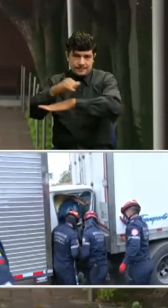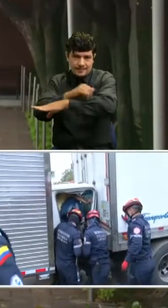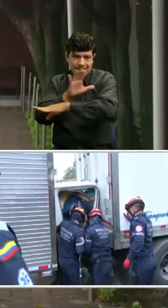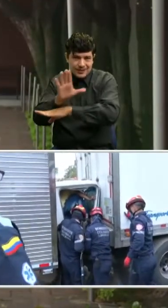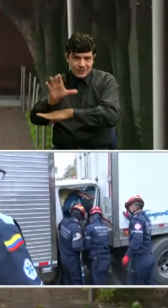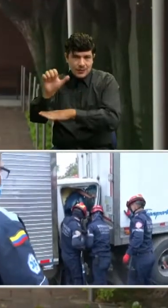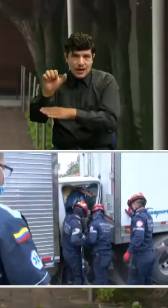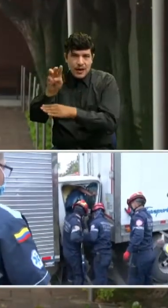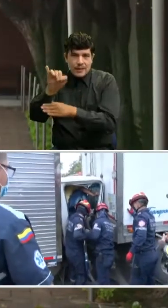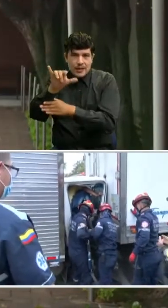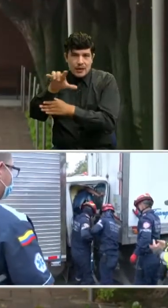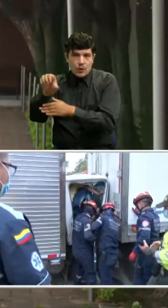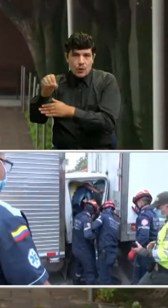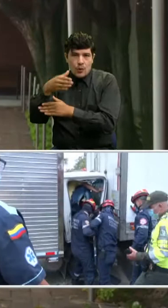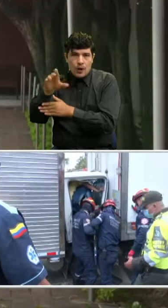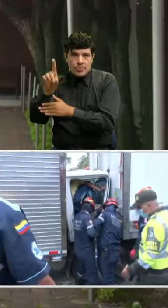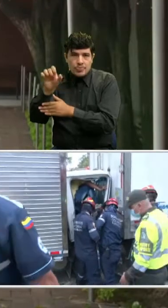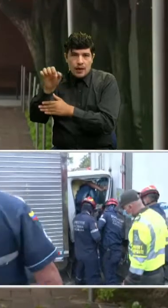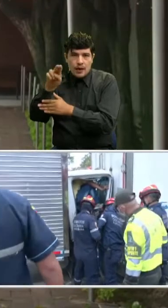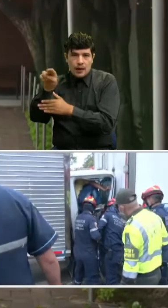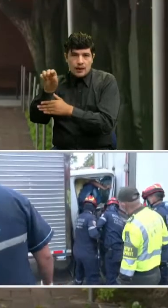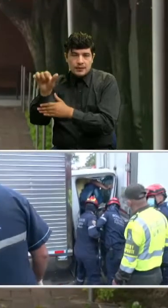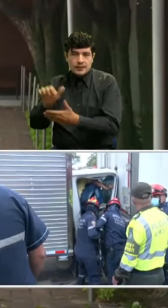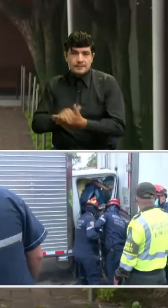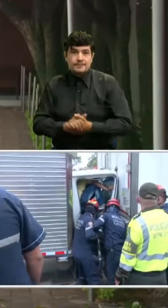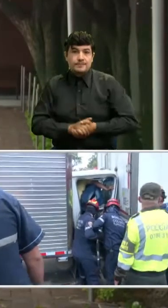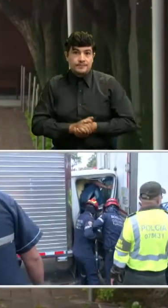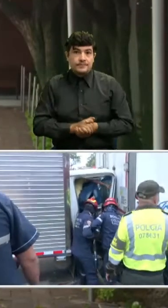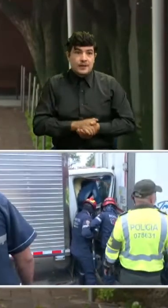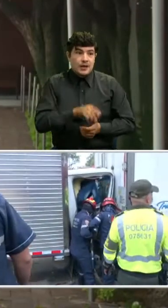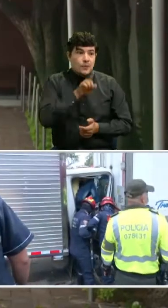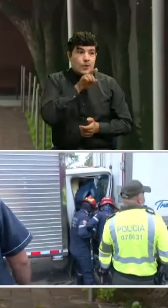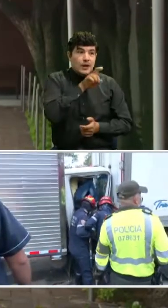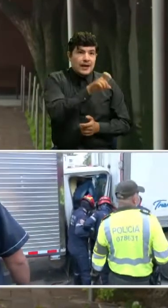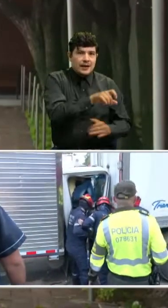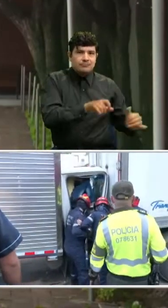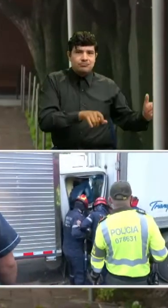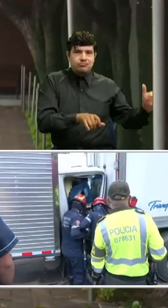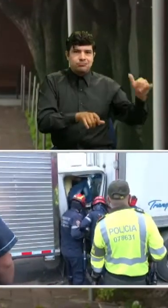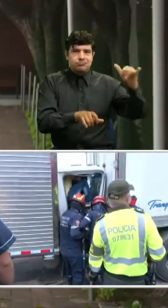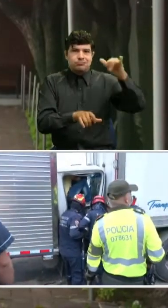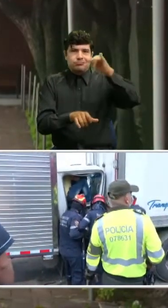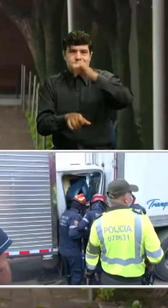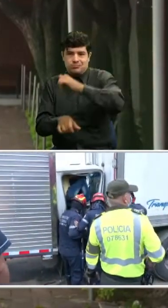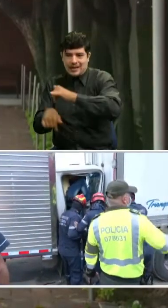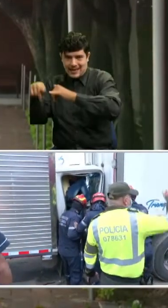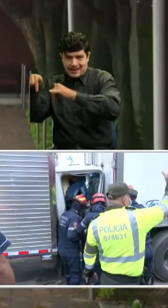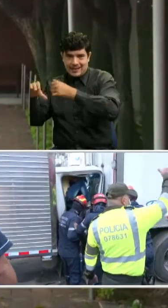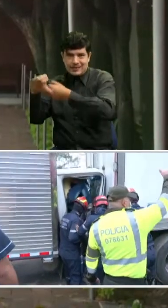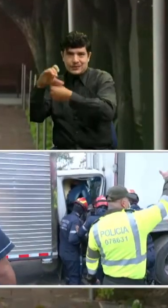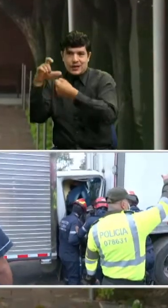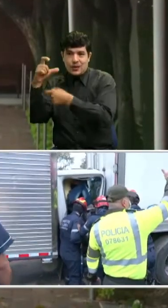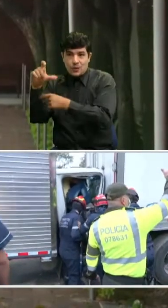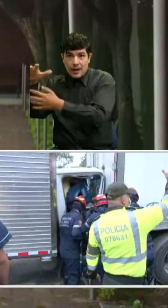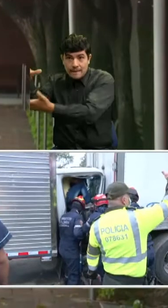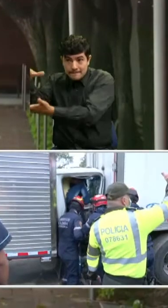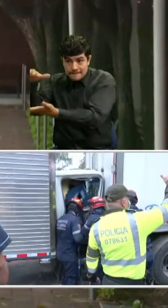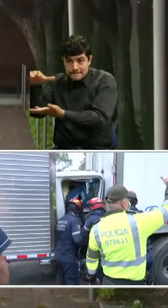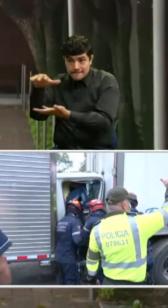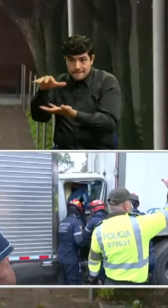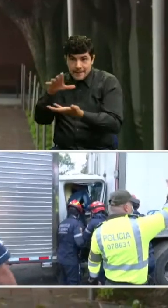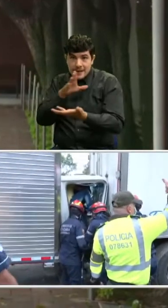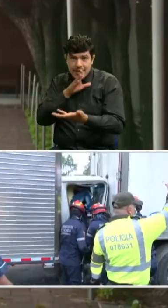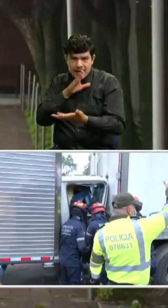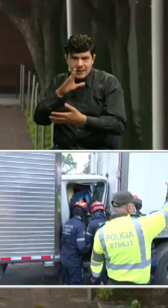de un vuelo proveniente de la ciudad de bucaramanga una vez llegan al aeropuerto internacional camilo daza serán tomadas por la policía